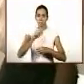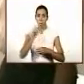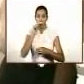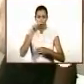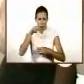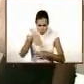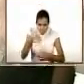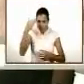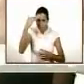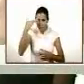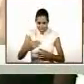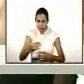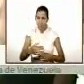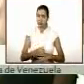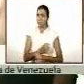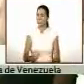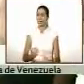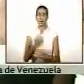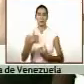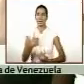y yo miraba y decía, parecía increíble.